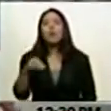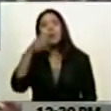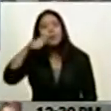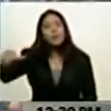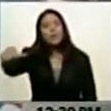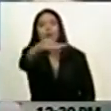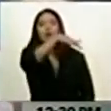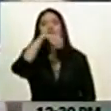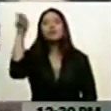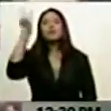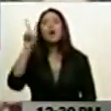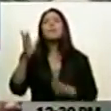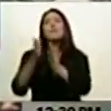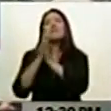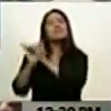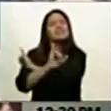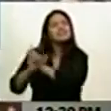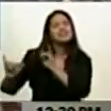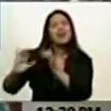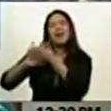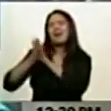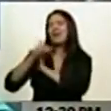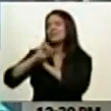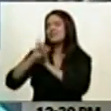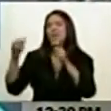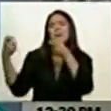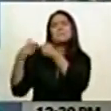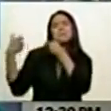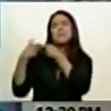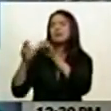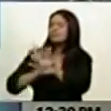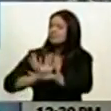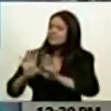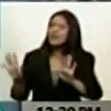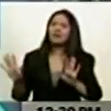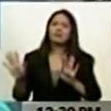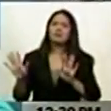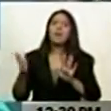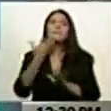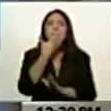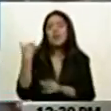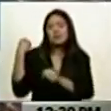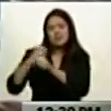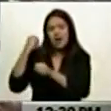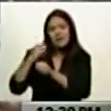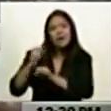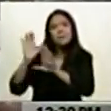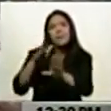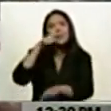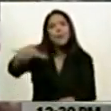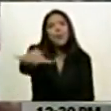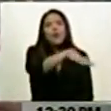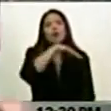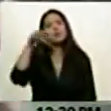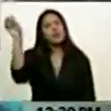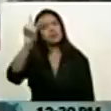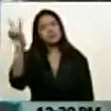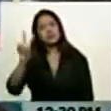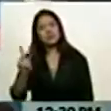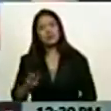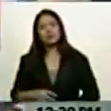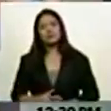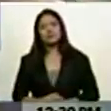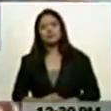venezolano, que dejen sus miserias, que dejen sus peleas internas y que se pongan a trabajar por el pueblo de Venezuela.